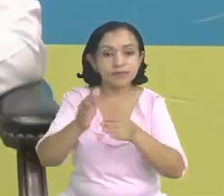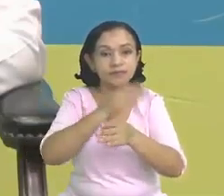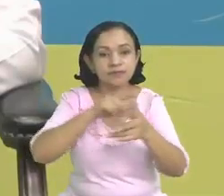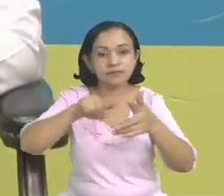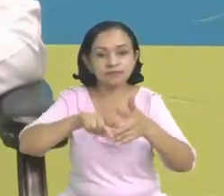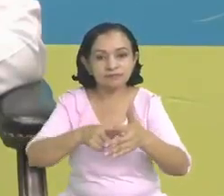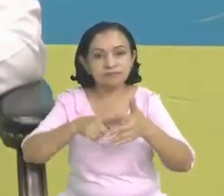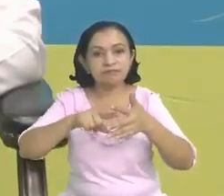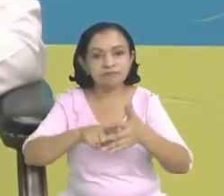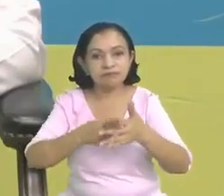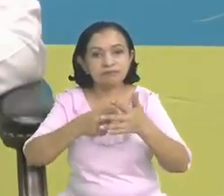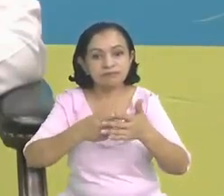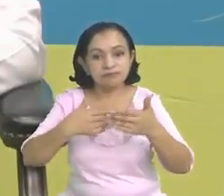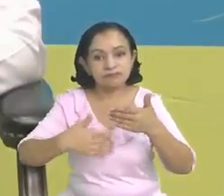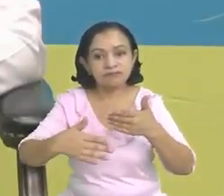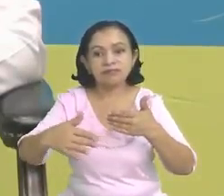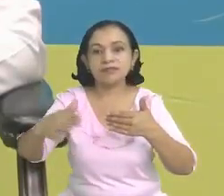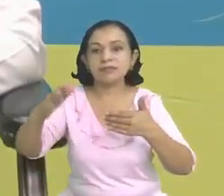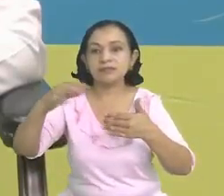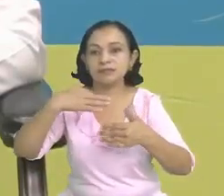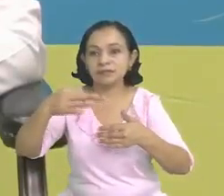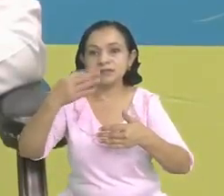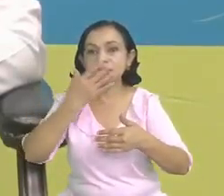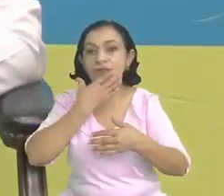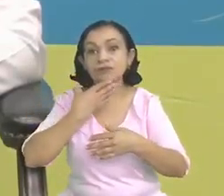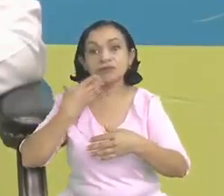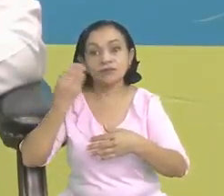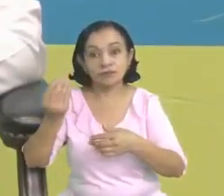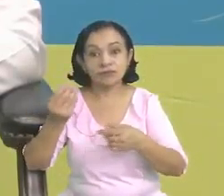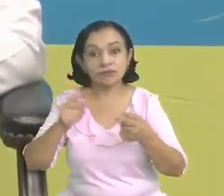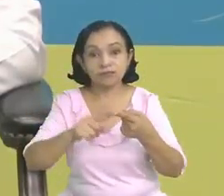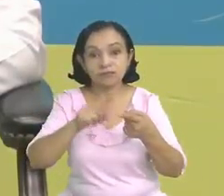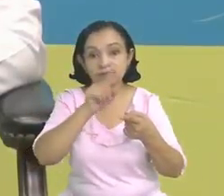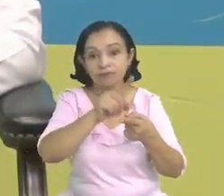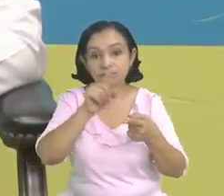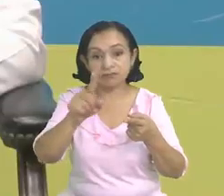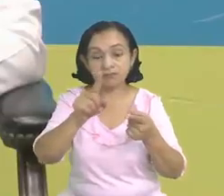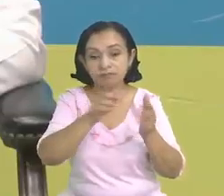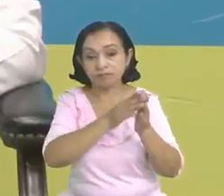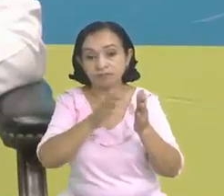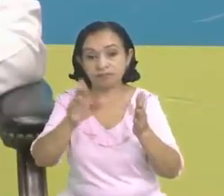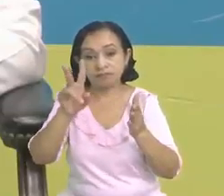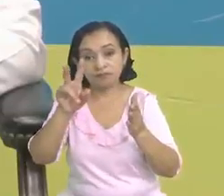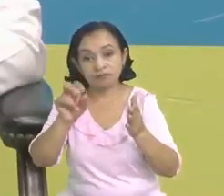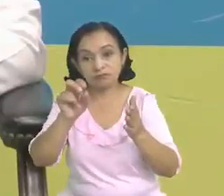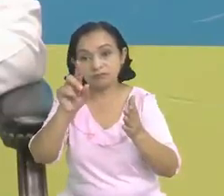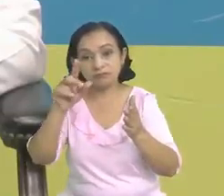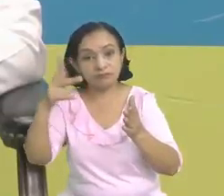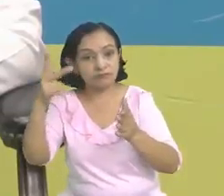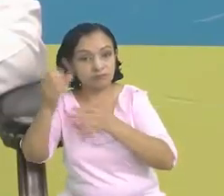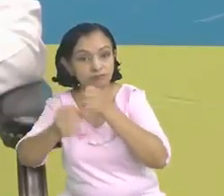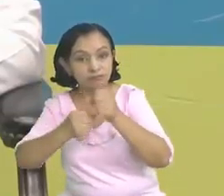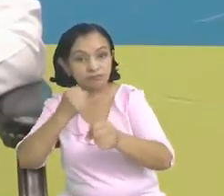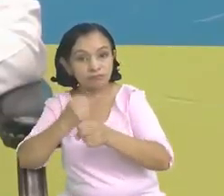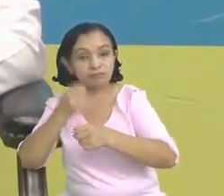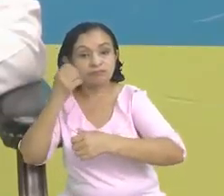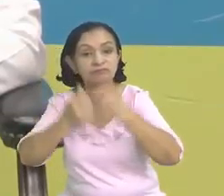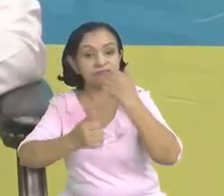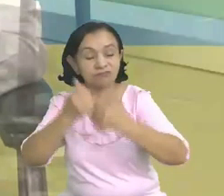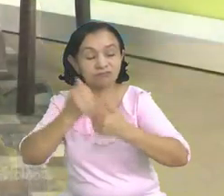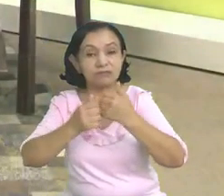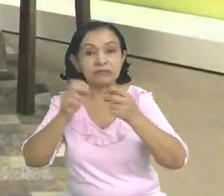más posibilidades y riesgo hay de adicción y ya tenemos jóvenes entre los 11, 20, 18 años con problemas